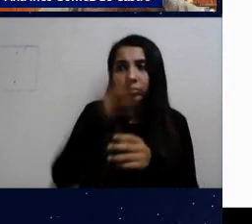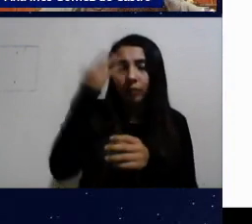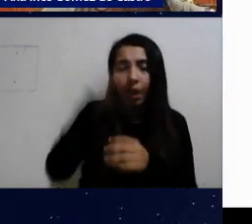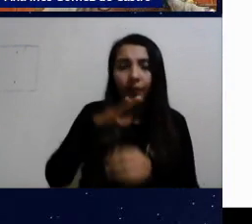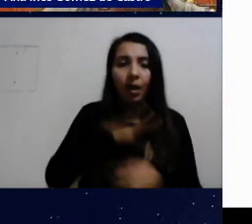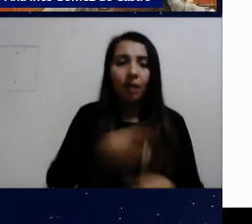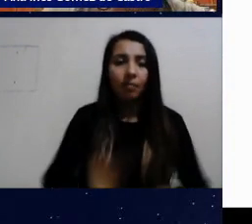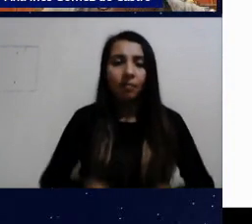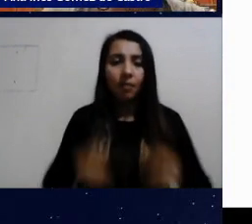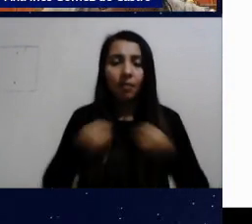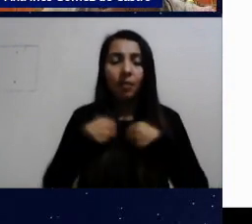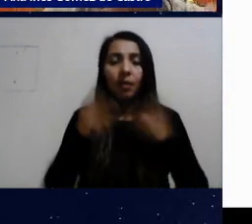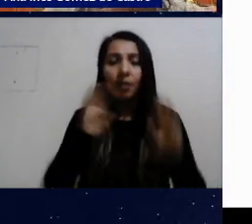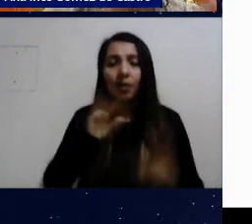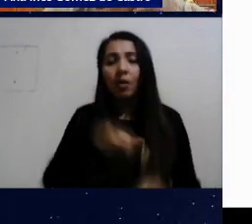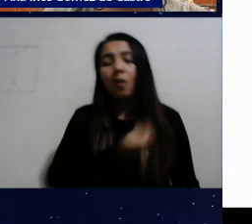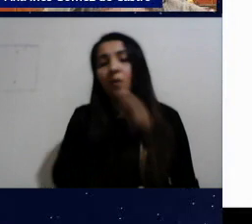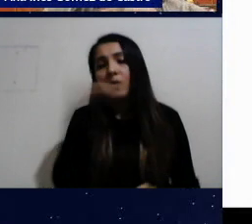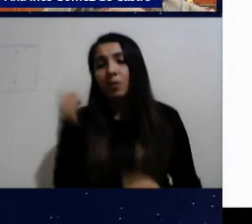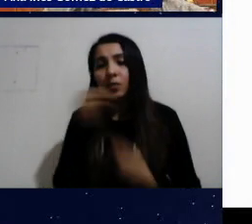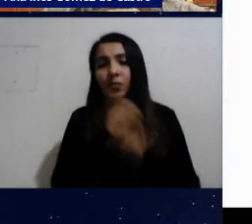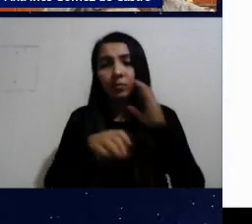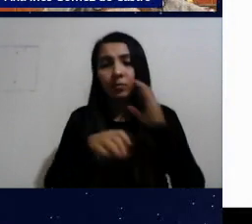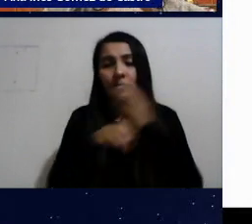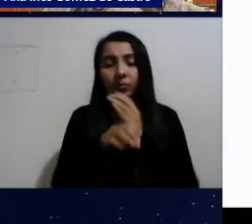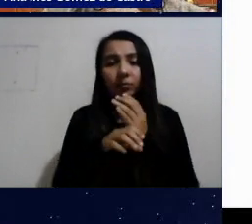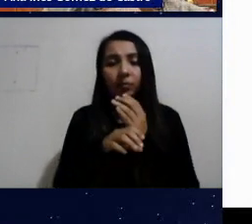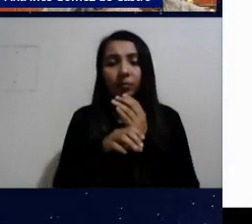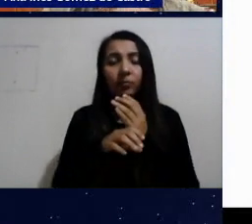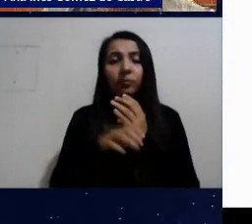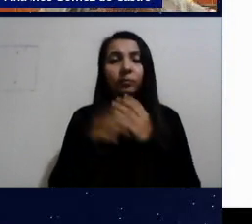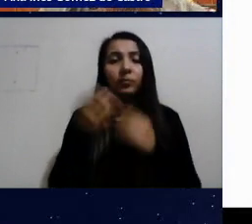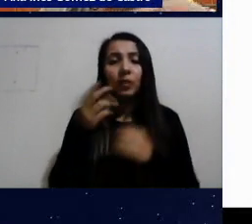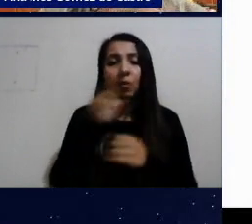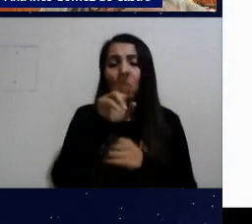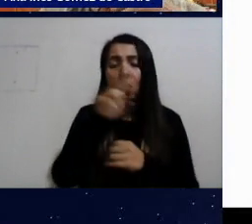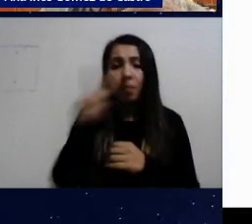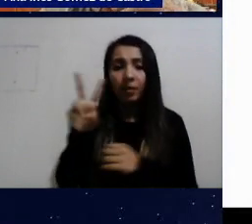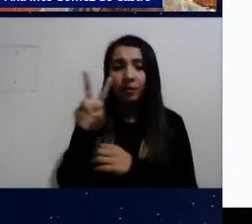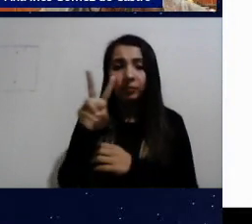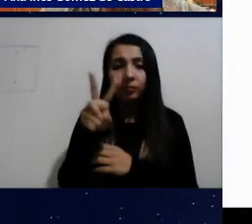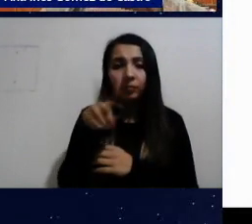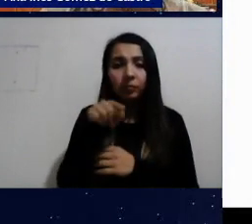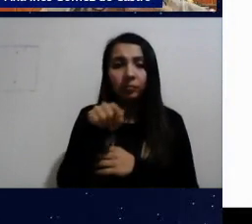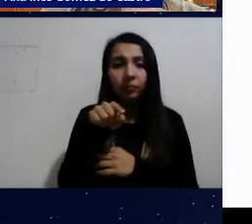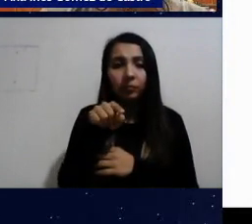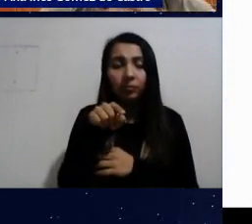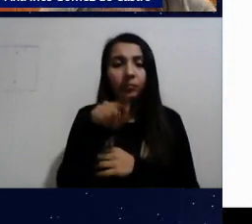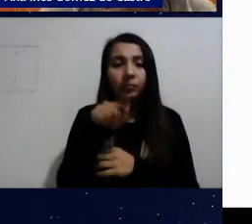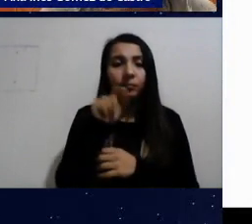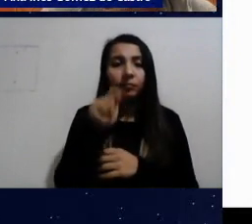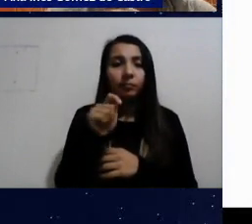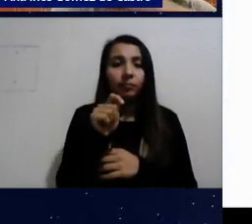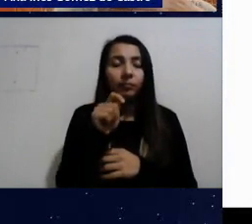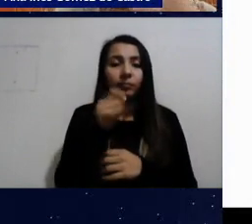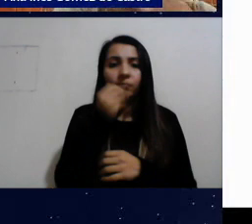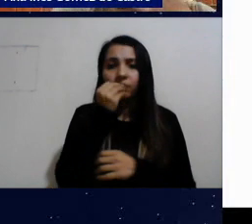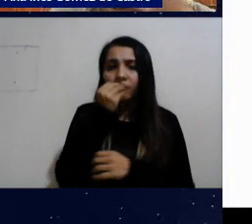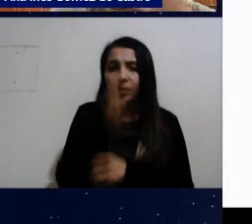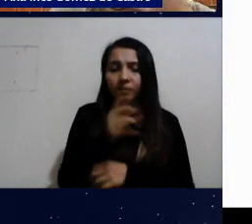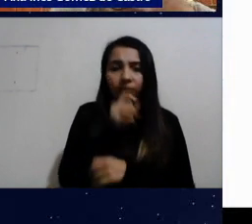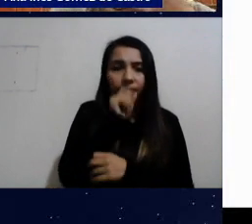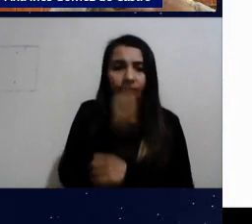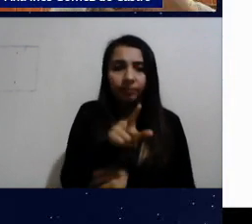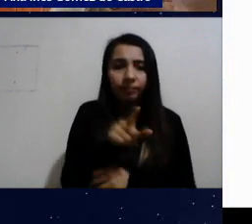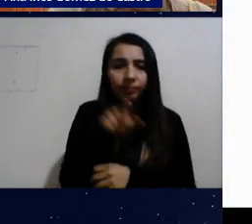un agente, sino que también es una herramienta extraordinaria para detectar y analizar numerosos procesos